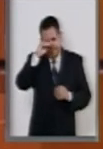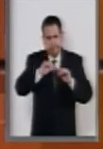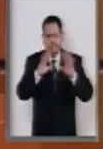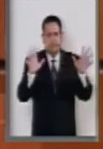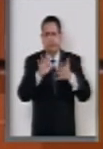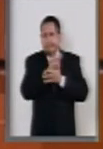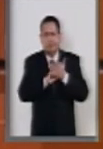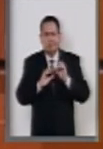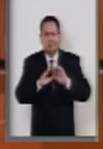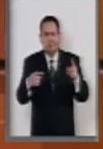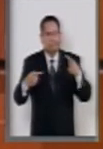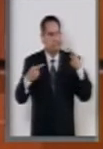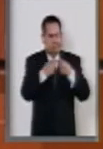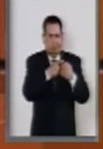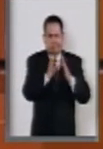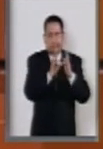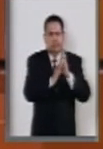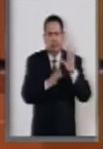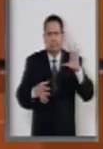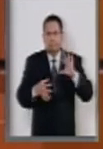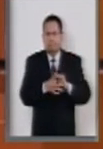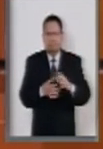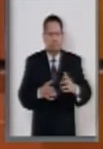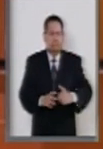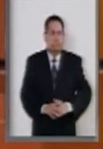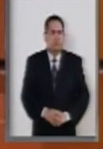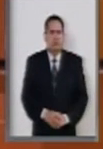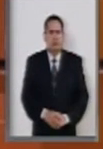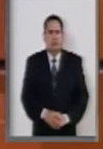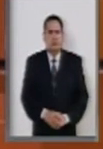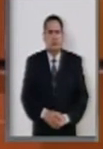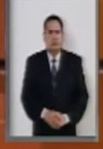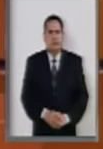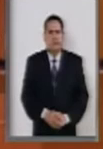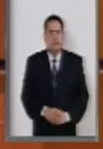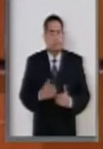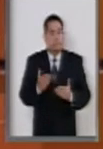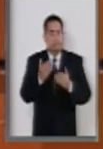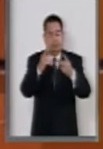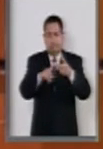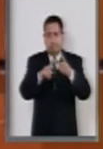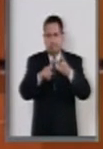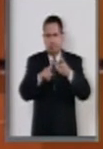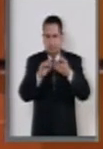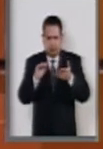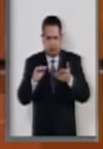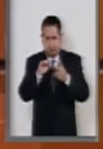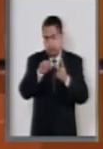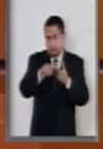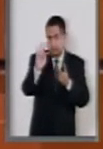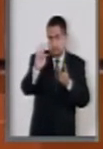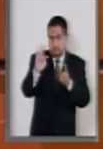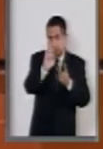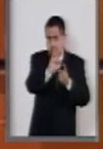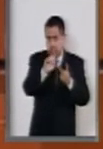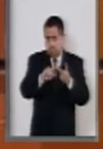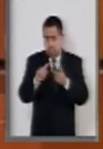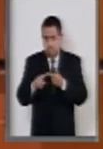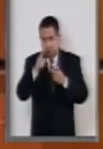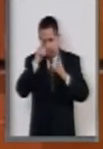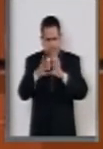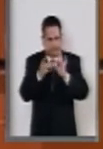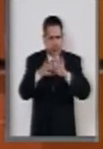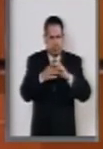luces contradictoria del texto constitucional. Proponemos que se establezca estos 2 supuestos constitucionales para